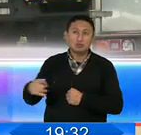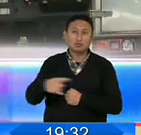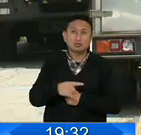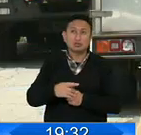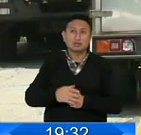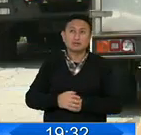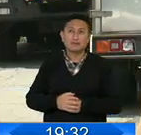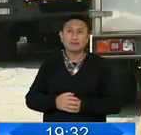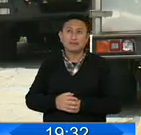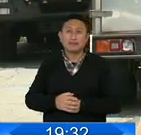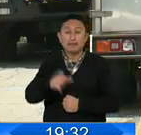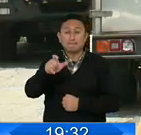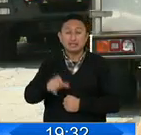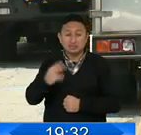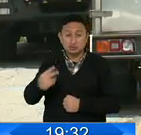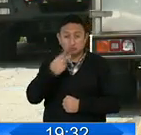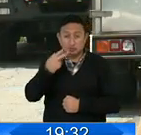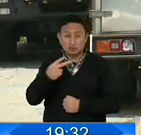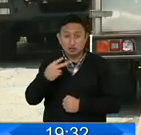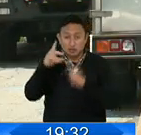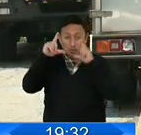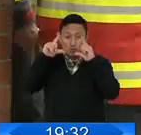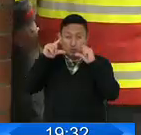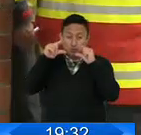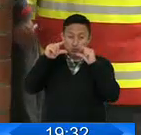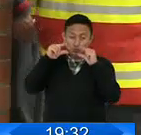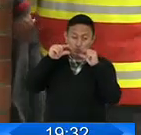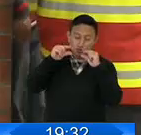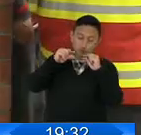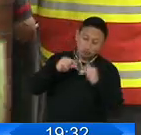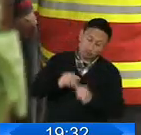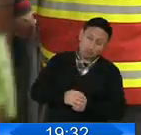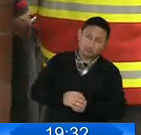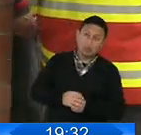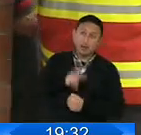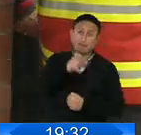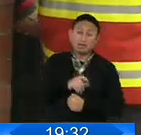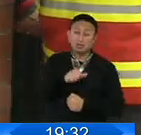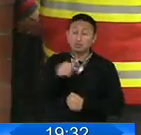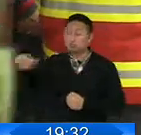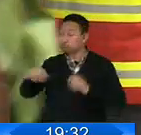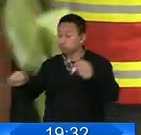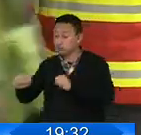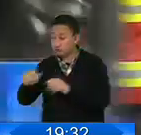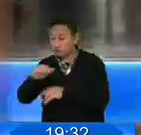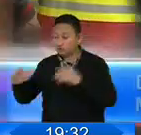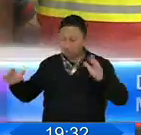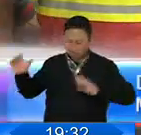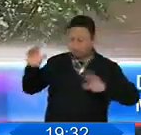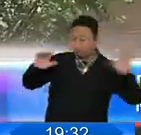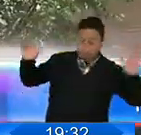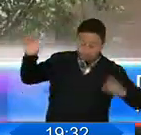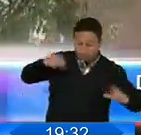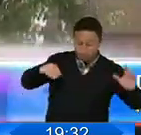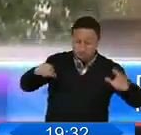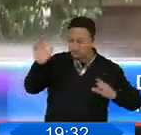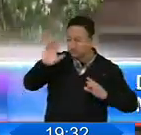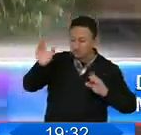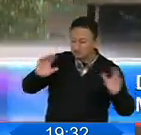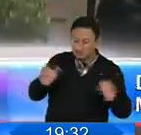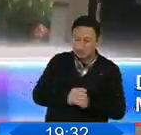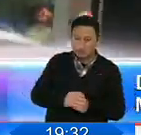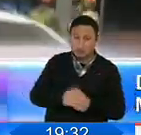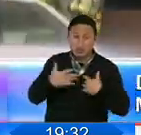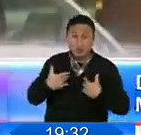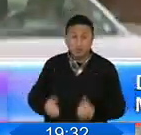muerte dulce a la intoxicación con monóxido de carbono. El más consciente buscó a los otros y todos estaban mareados, incluso sin ganas de moverse. Sacó